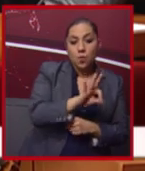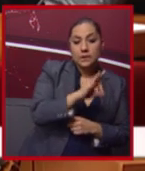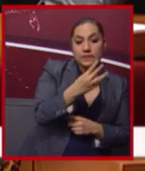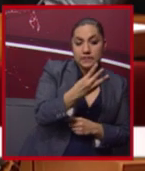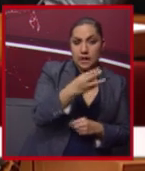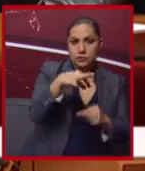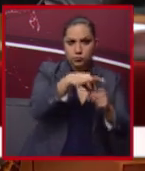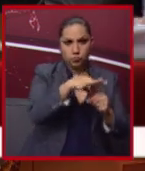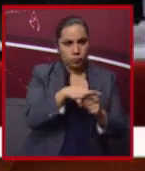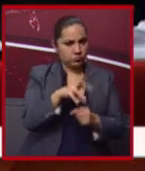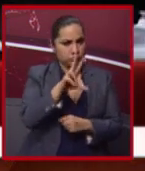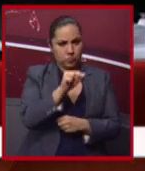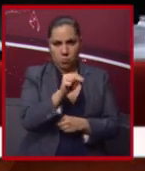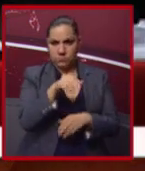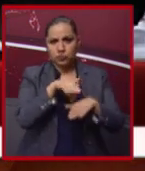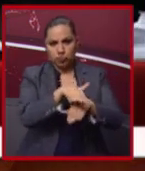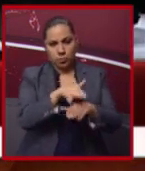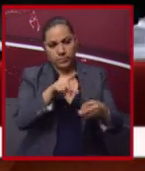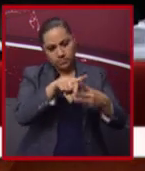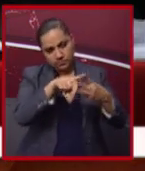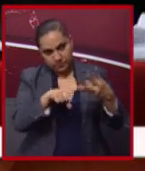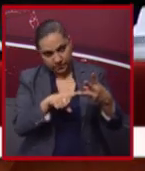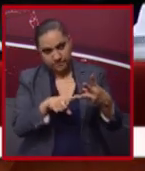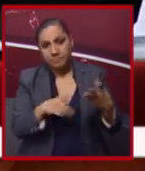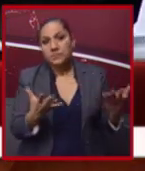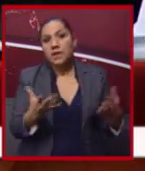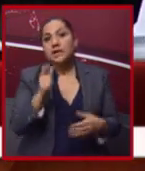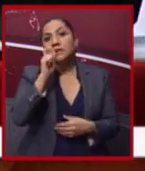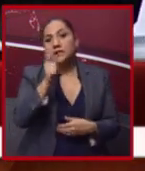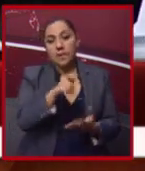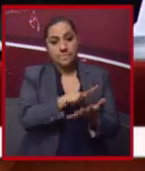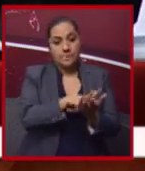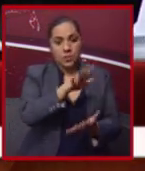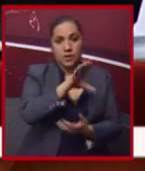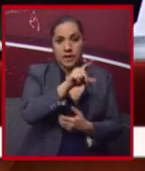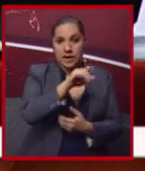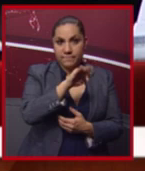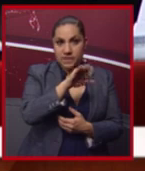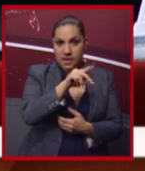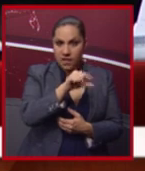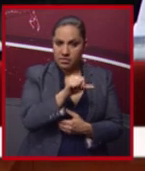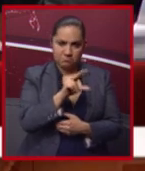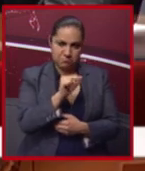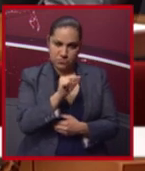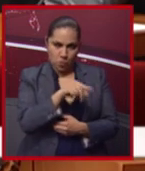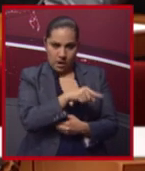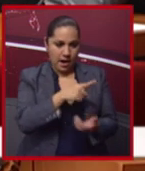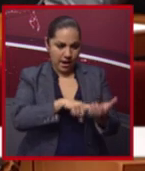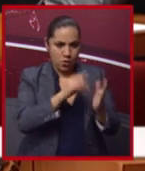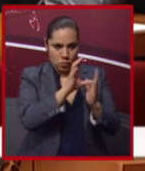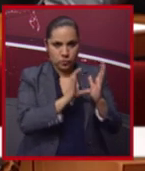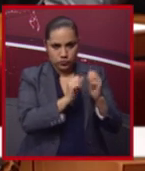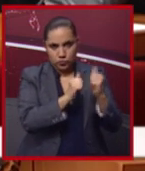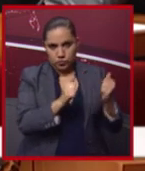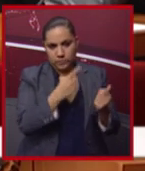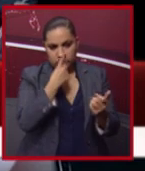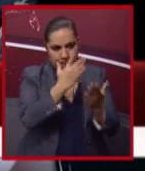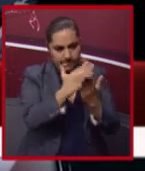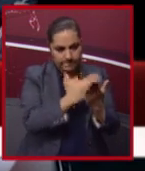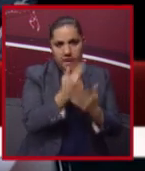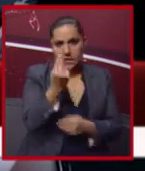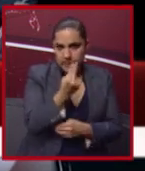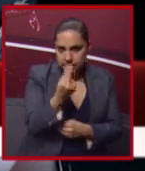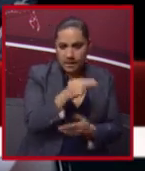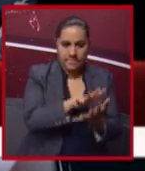contra de la propuesta. En consecuencia, no hubo mayoría calificada, como lo estipula la Constitución. Conforme